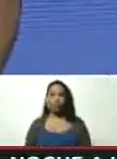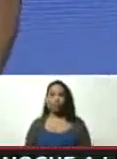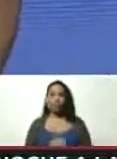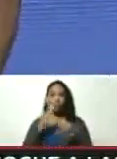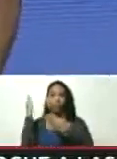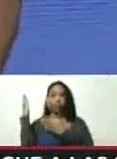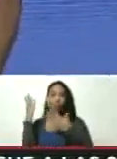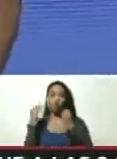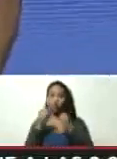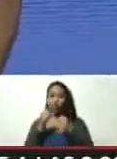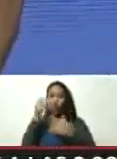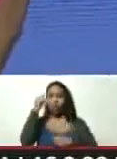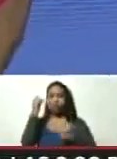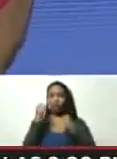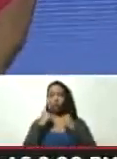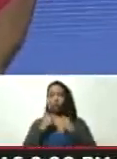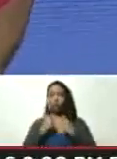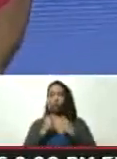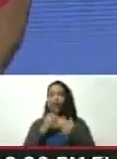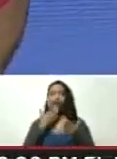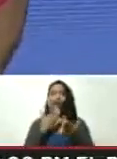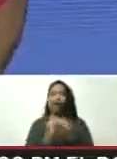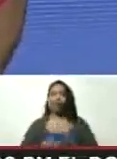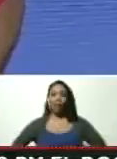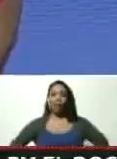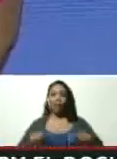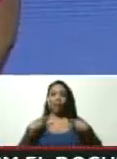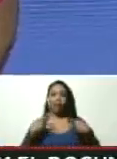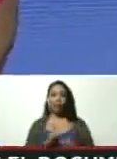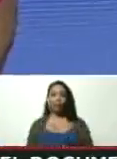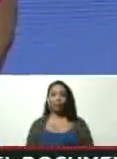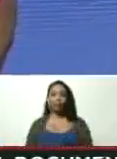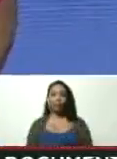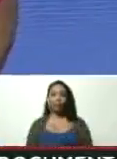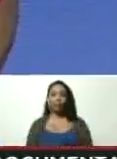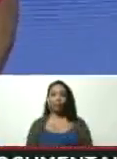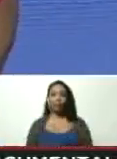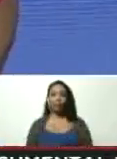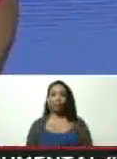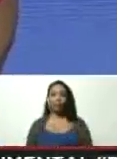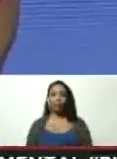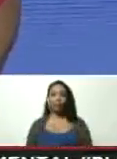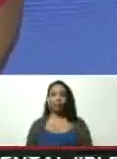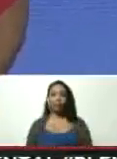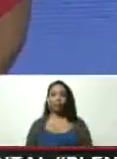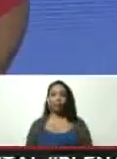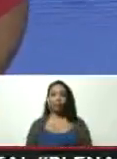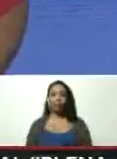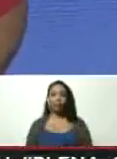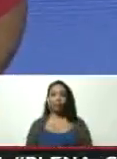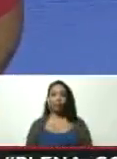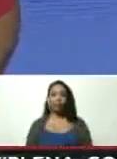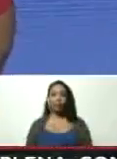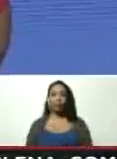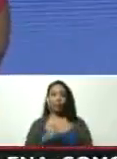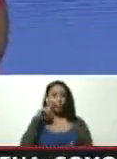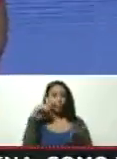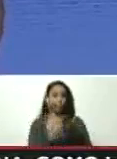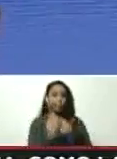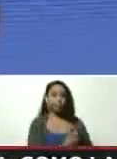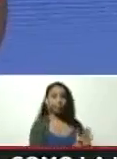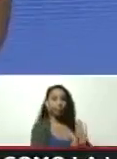allá. Darle gracias a la vida por permitirnos estar aquí, ser testigos